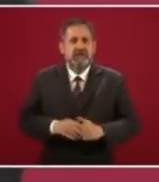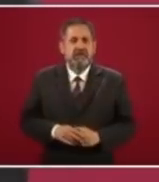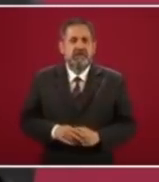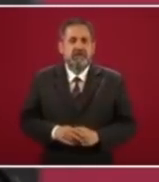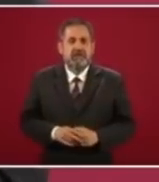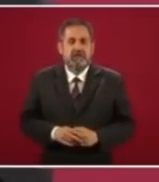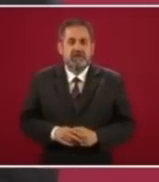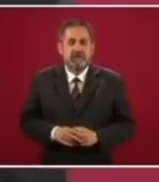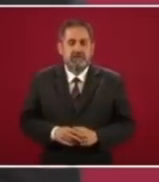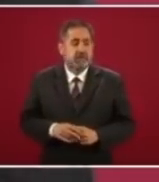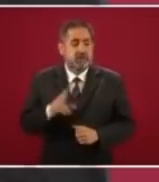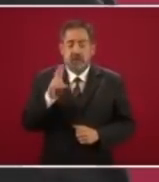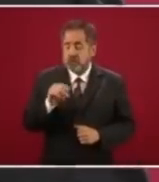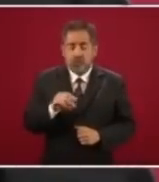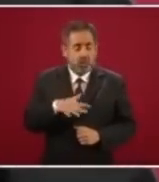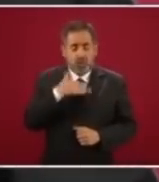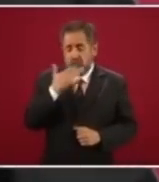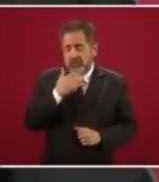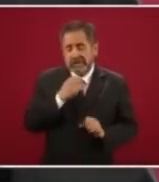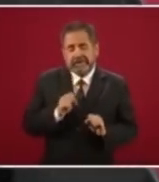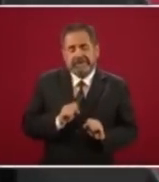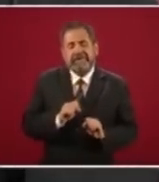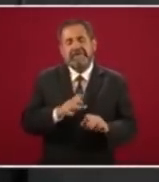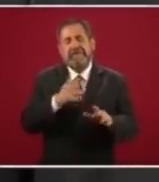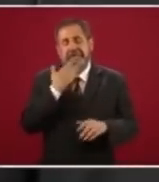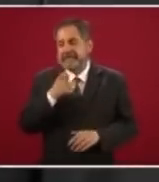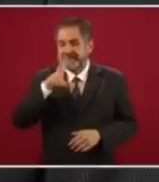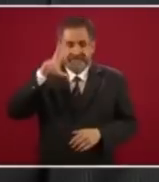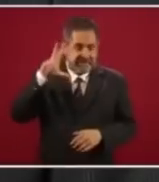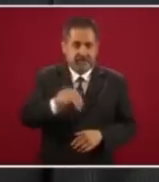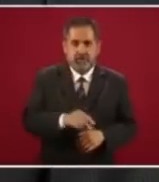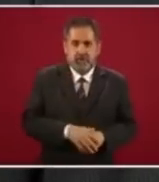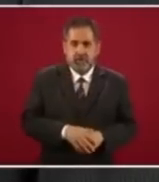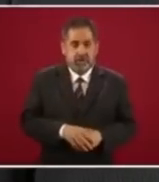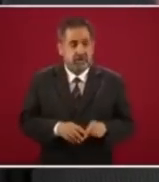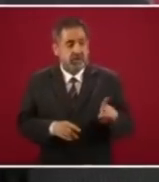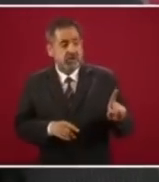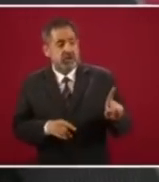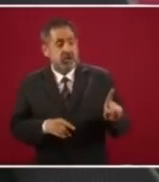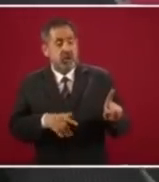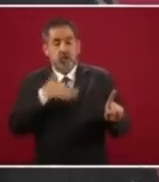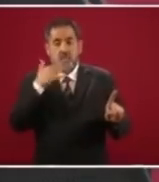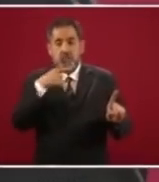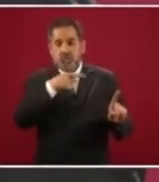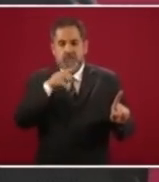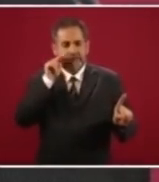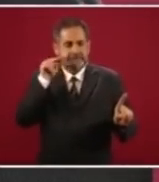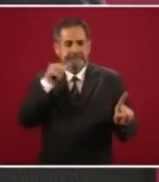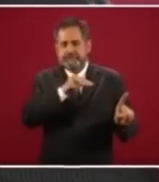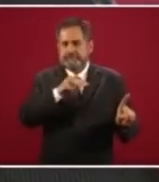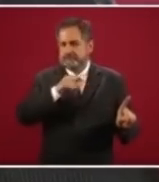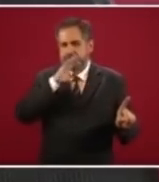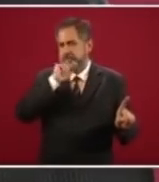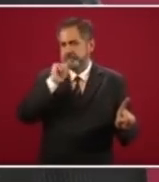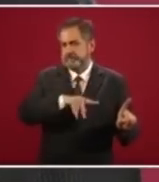no se tolera la corrupción, es mal visto el corrupto.